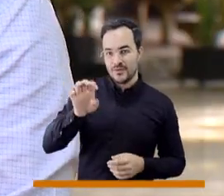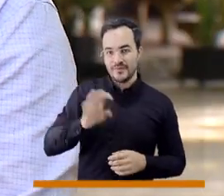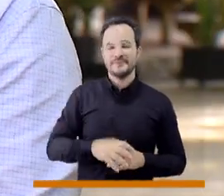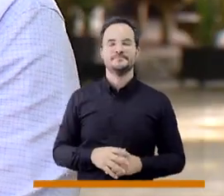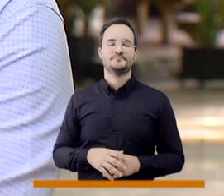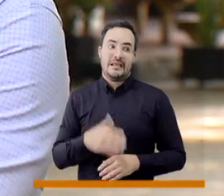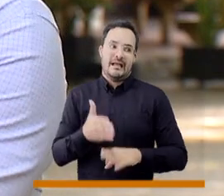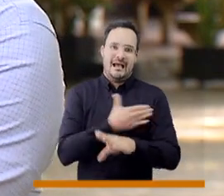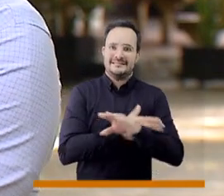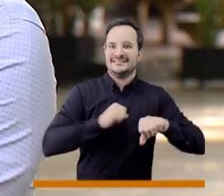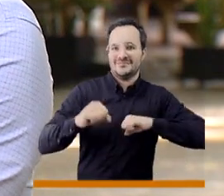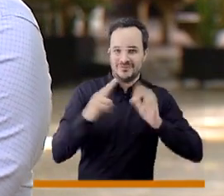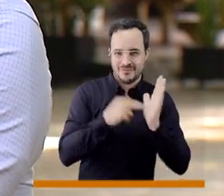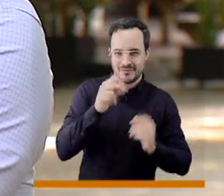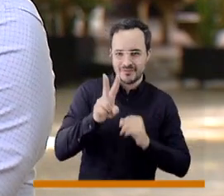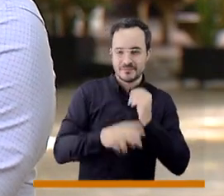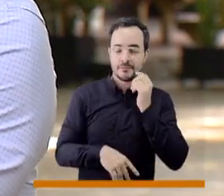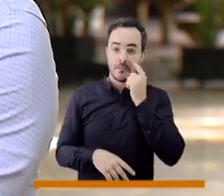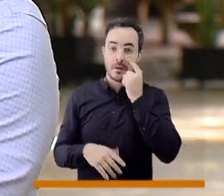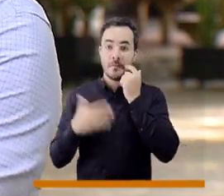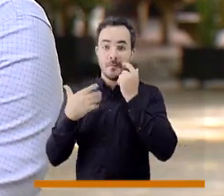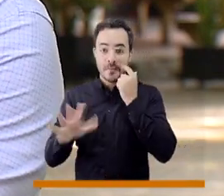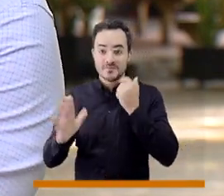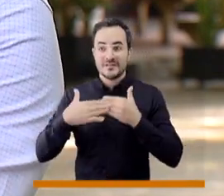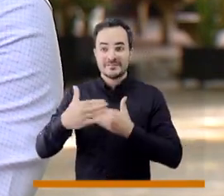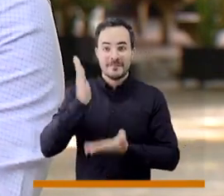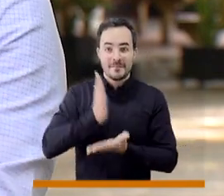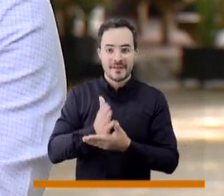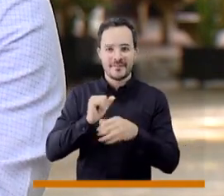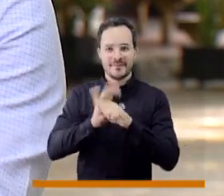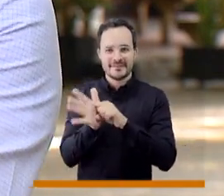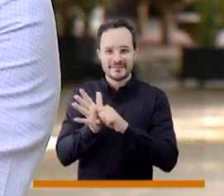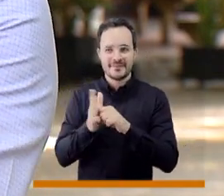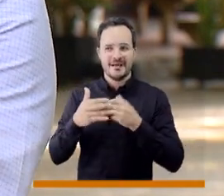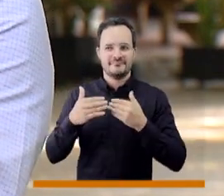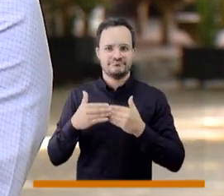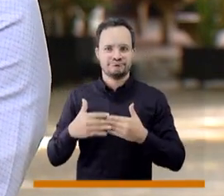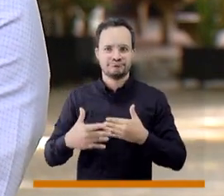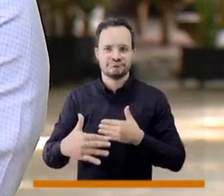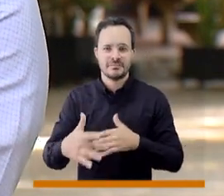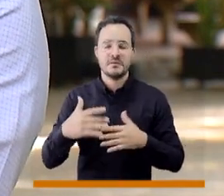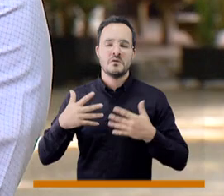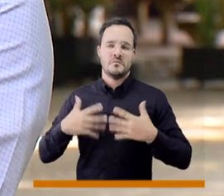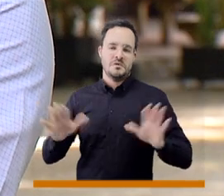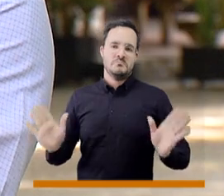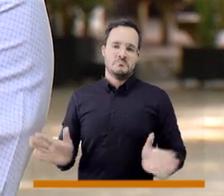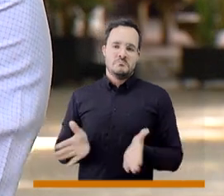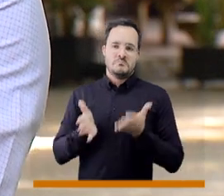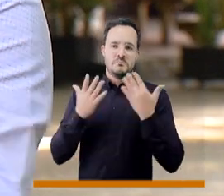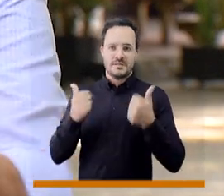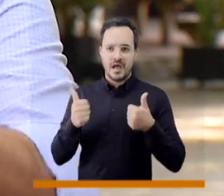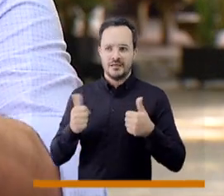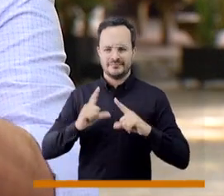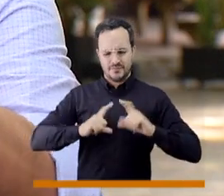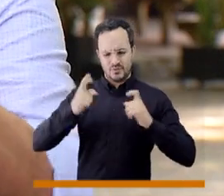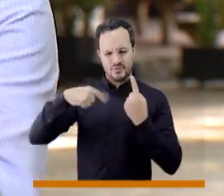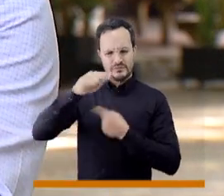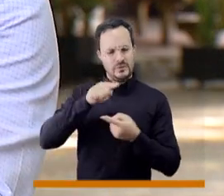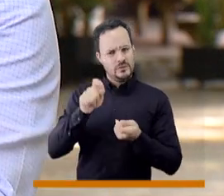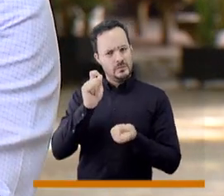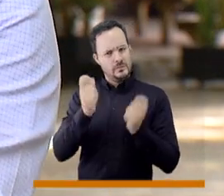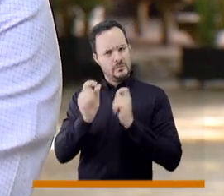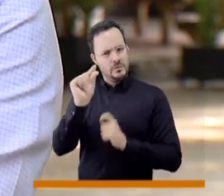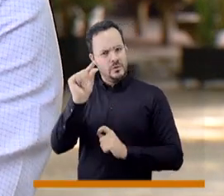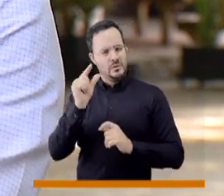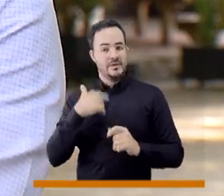tenemos que reconocer que en el 2020, cuando ocurre la pandemia, después de esta pandemia, hay un